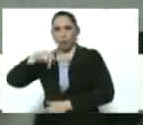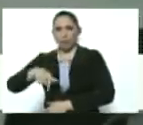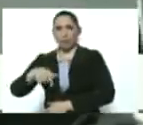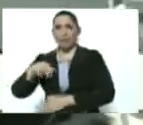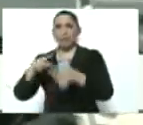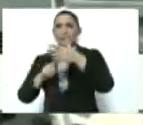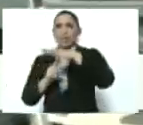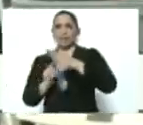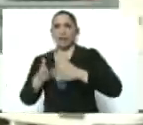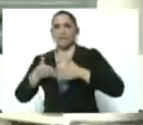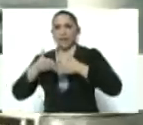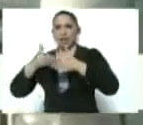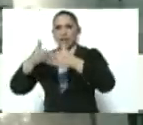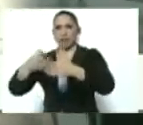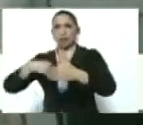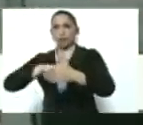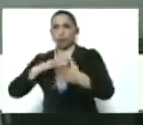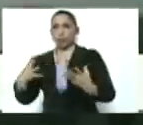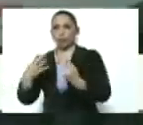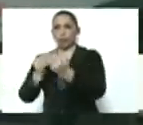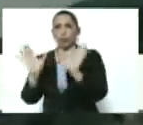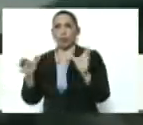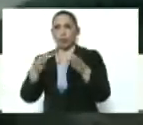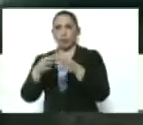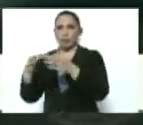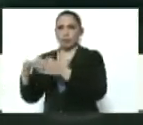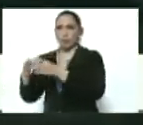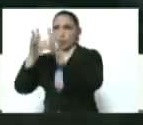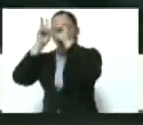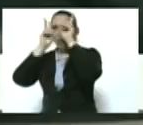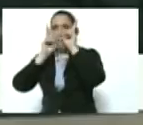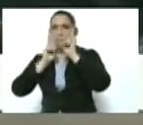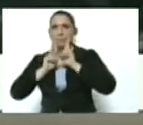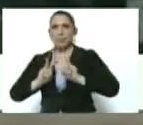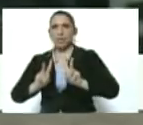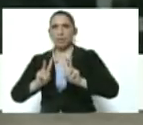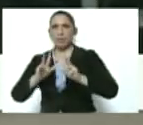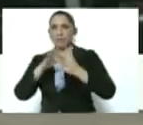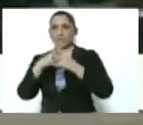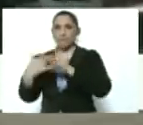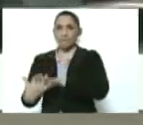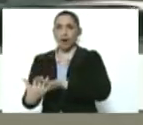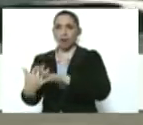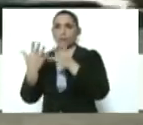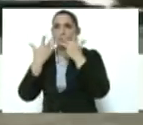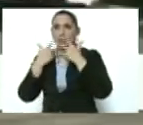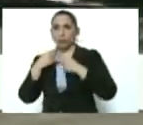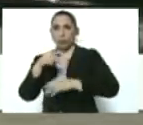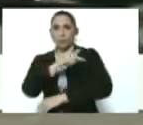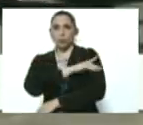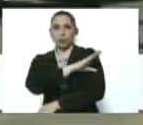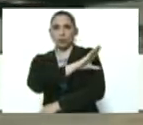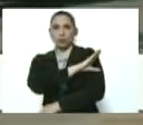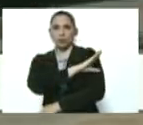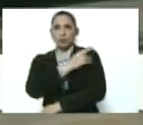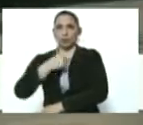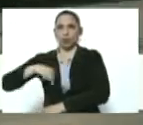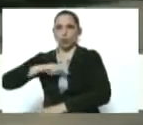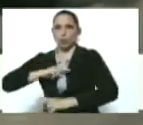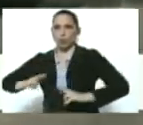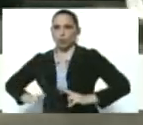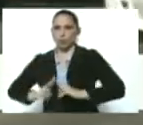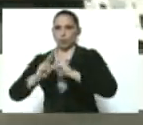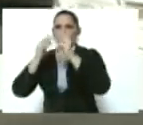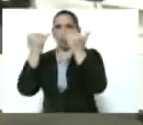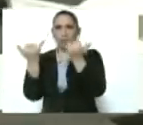ferrys nosotros junto al equipo de desinfección barrio tricolor protección civil nos encontramos en